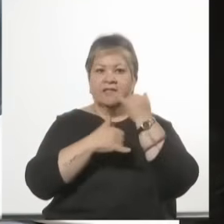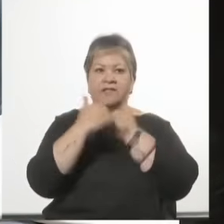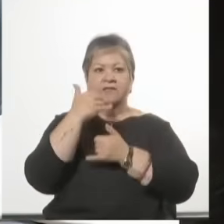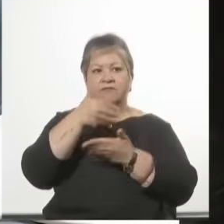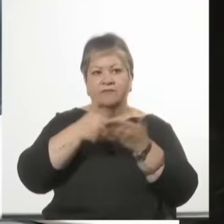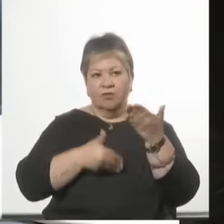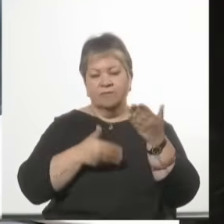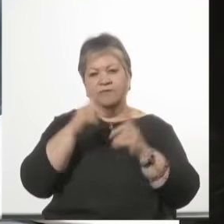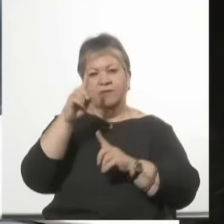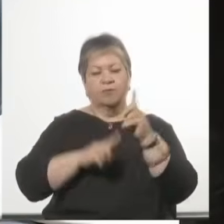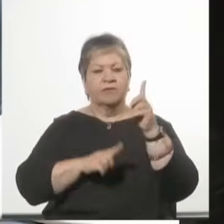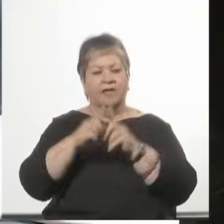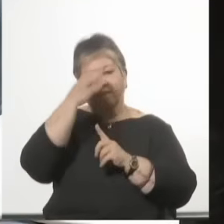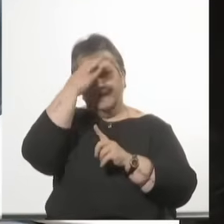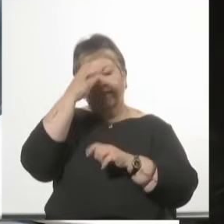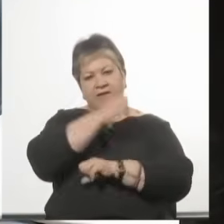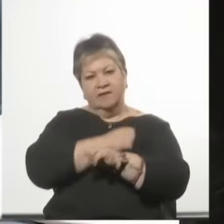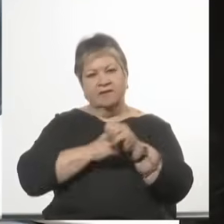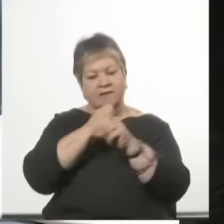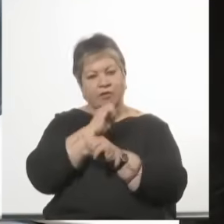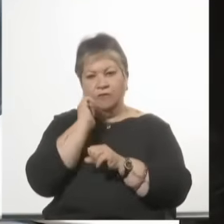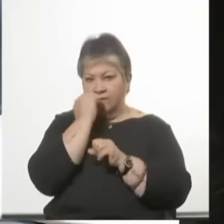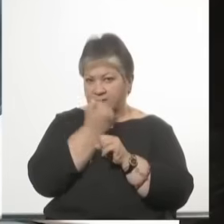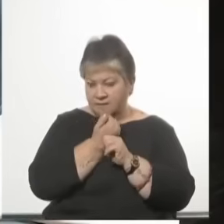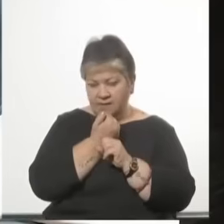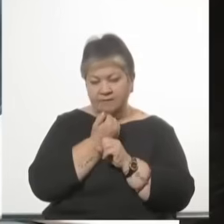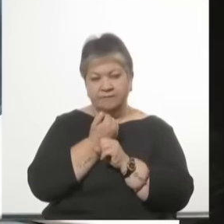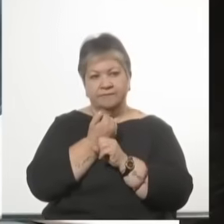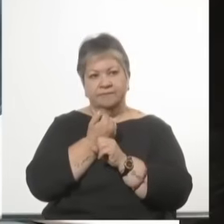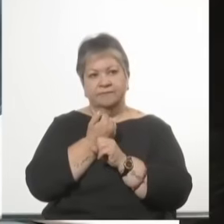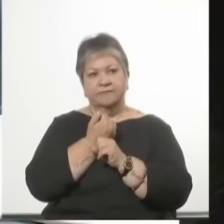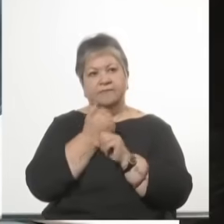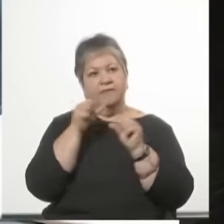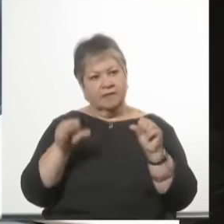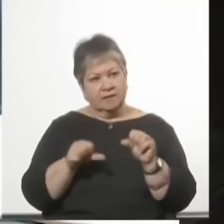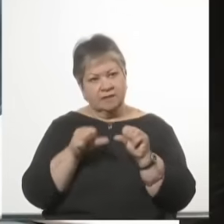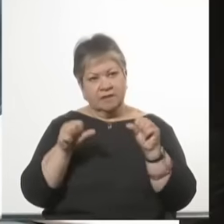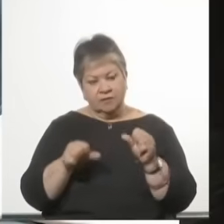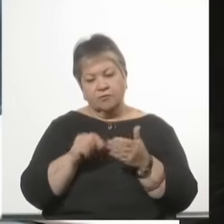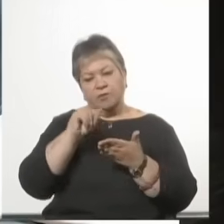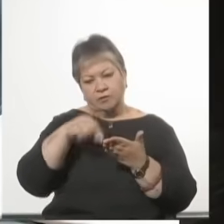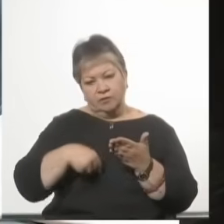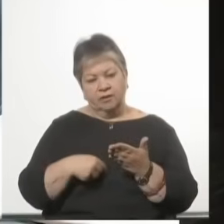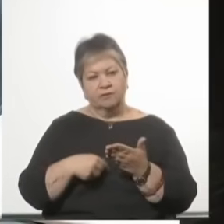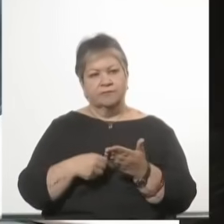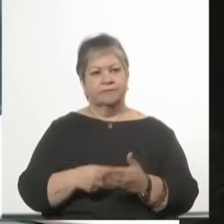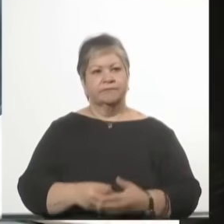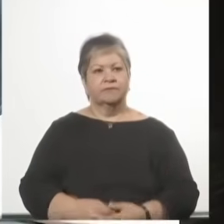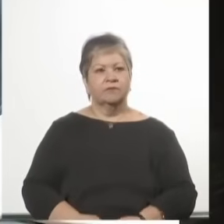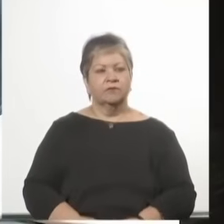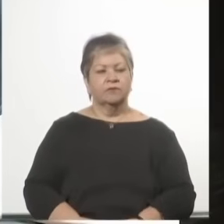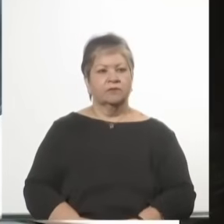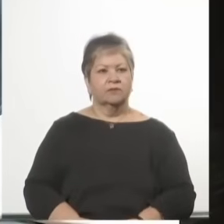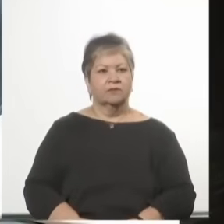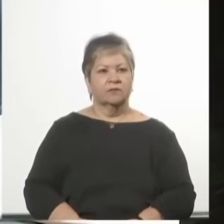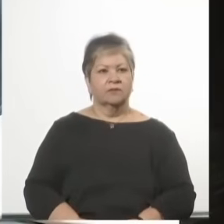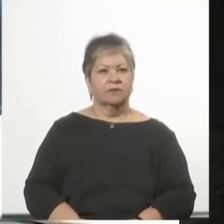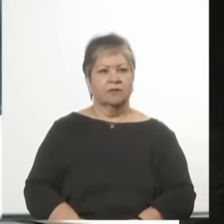es confidencial y fue desarrollado en el marco del contrato.